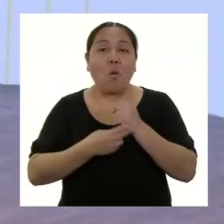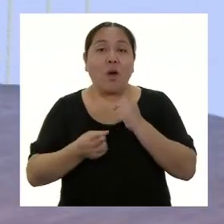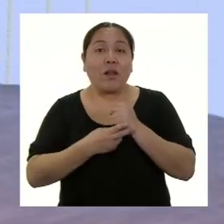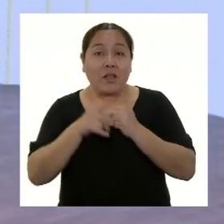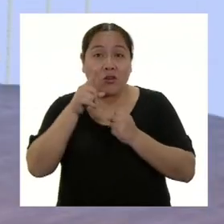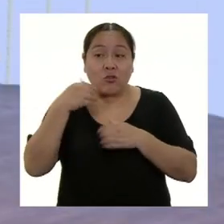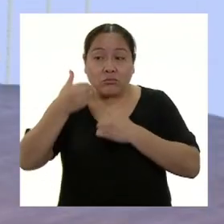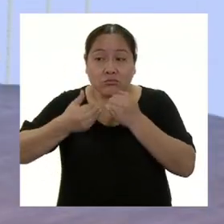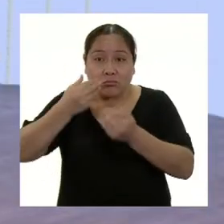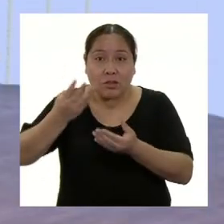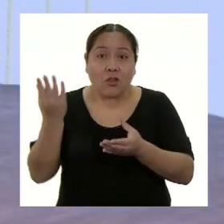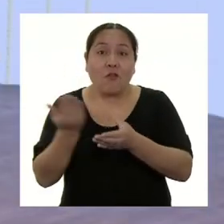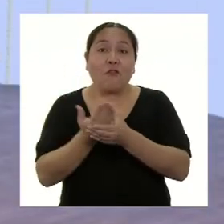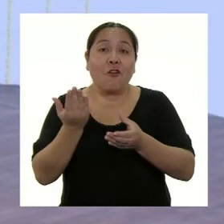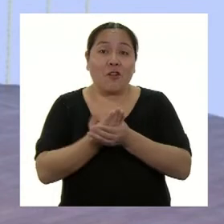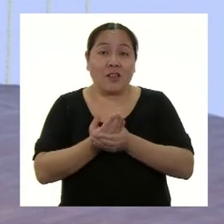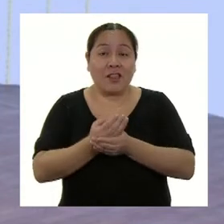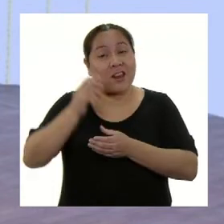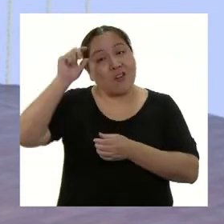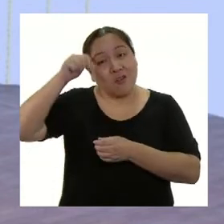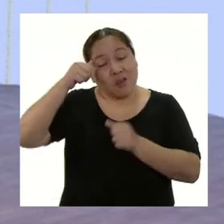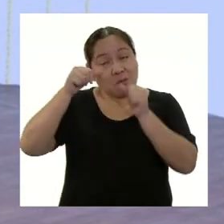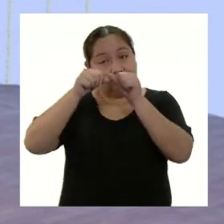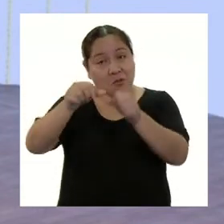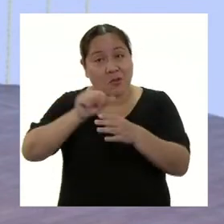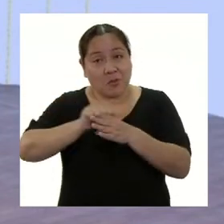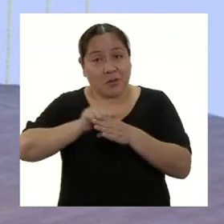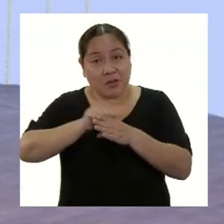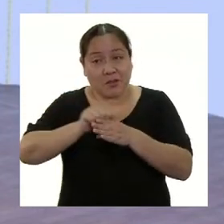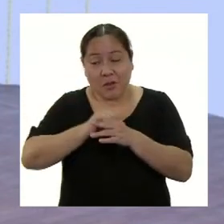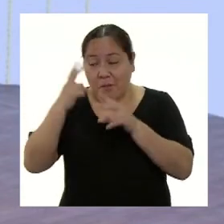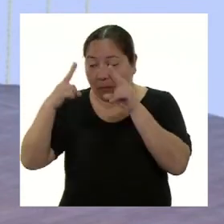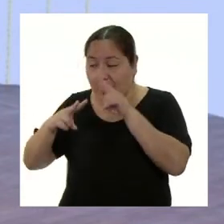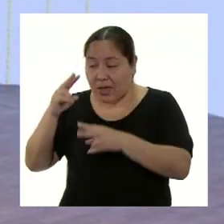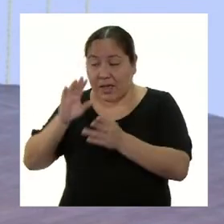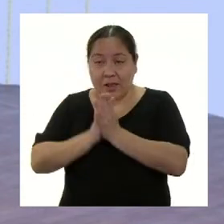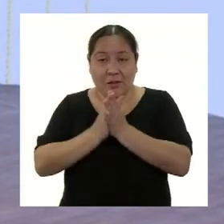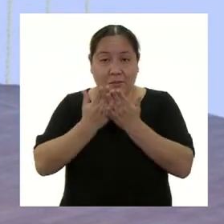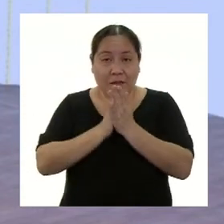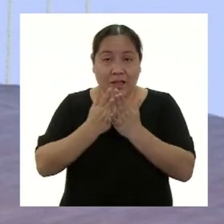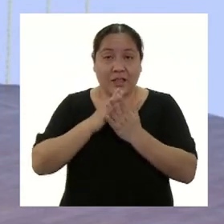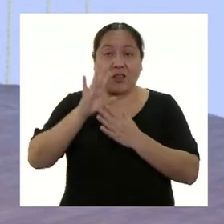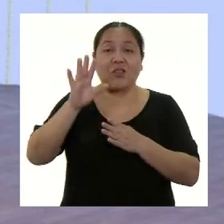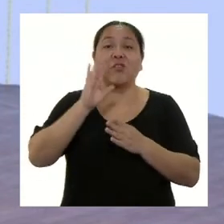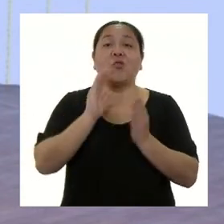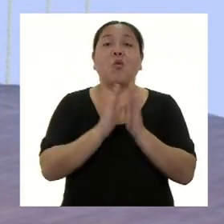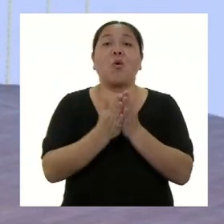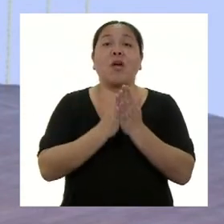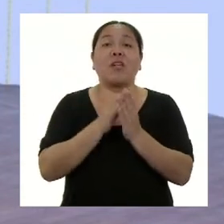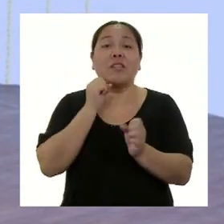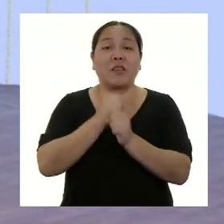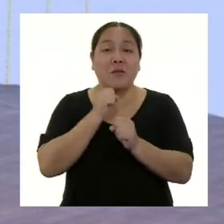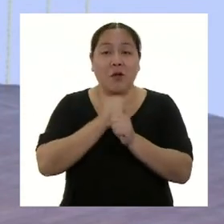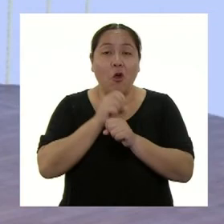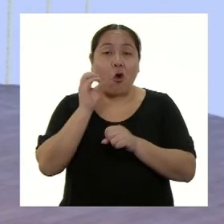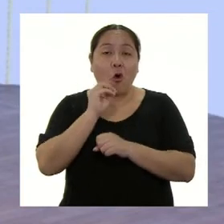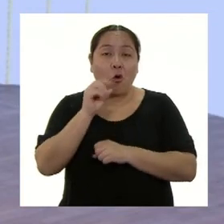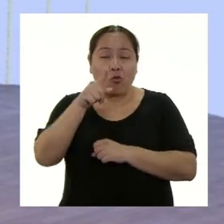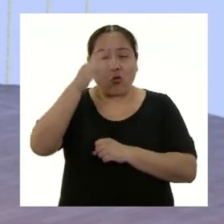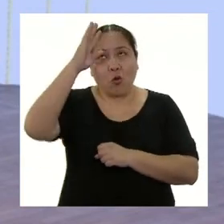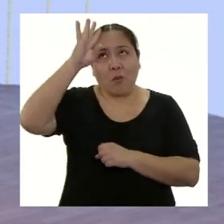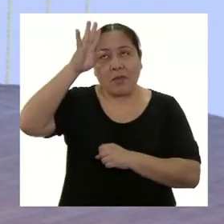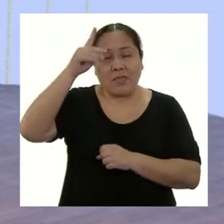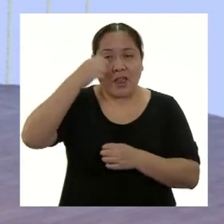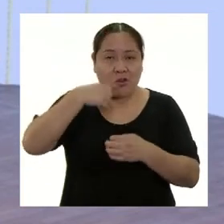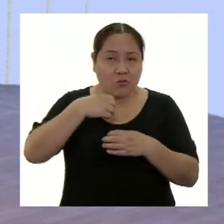folder y recuerda que puedes seguir practicando, revisando las páginas de tu cuaderno de trabajo, o también podrías crear un ejercicio